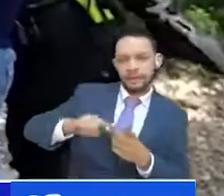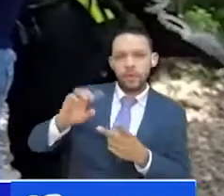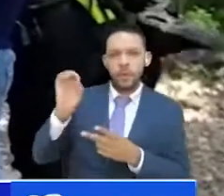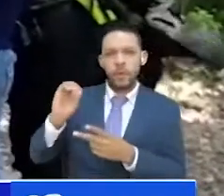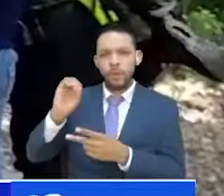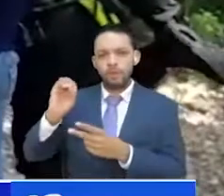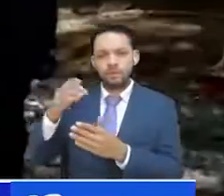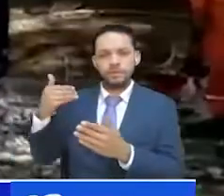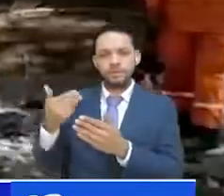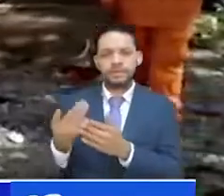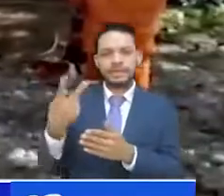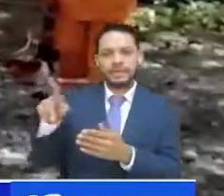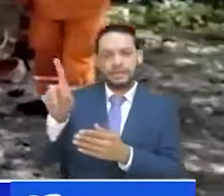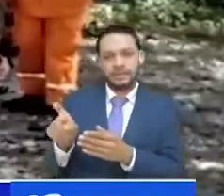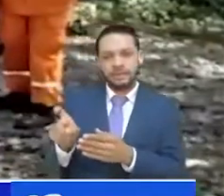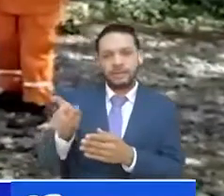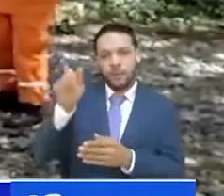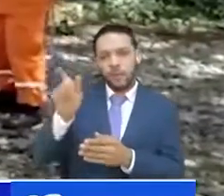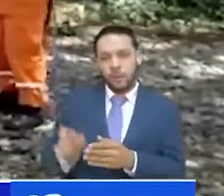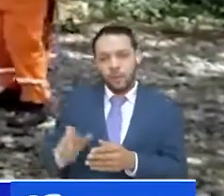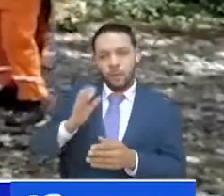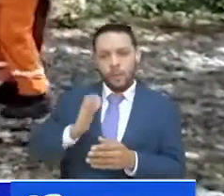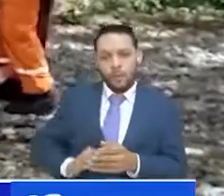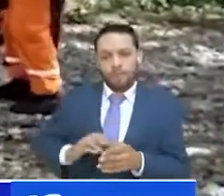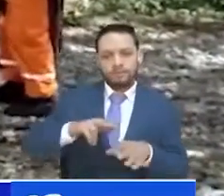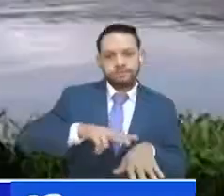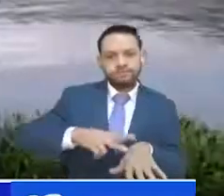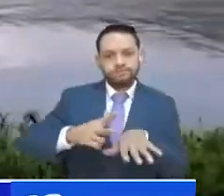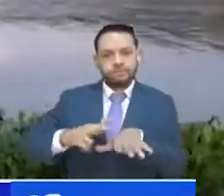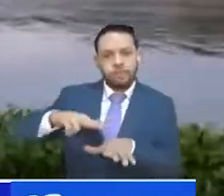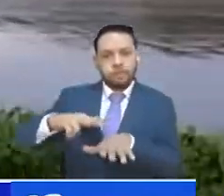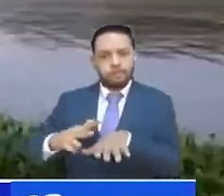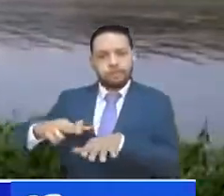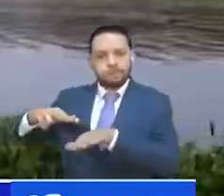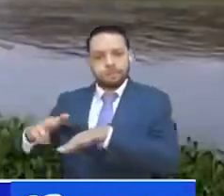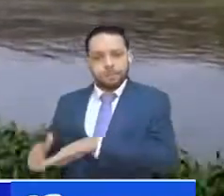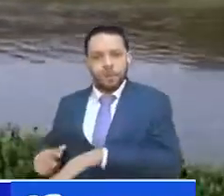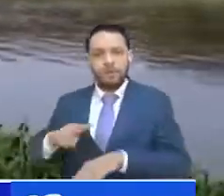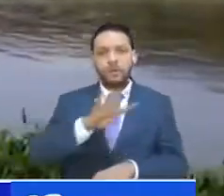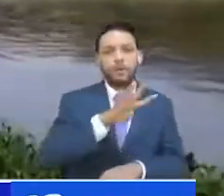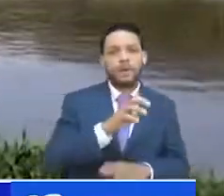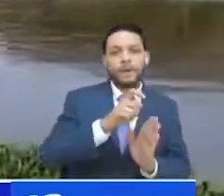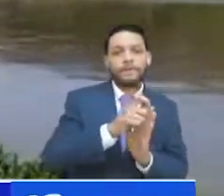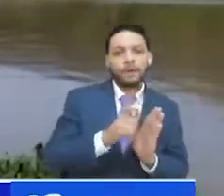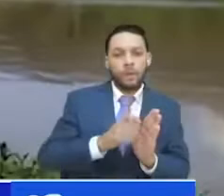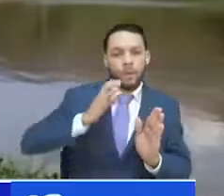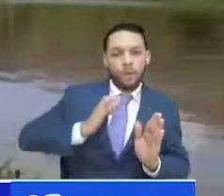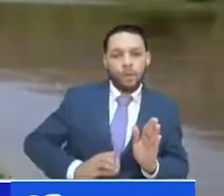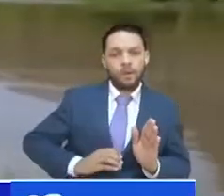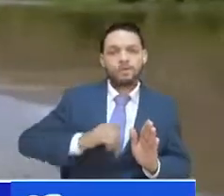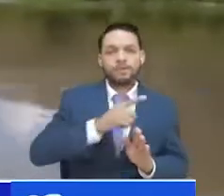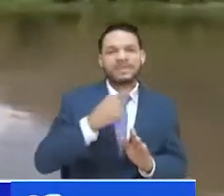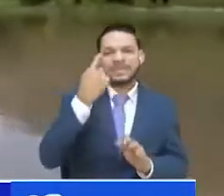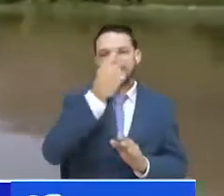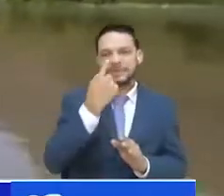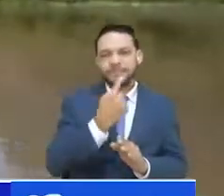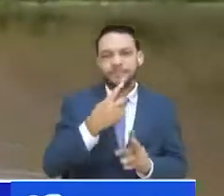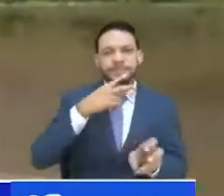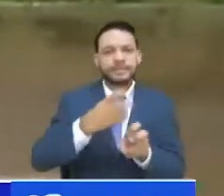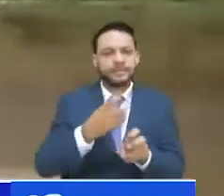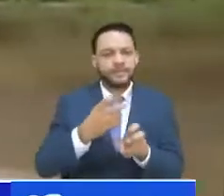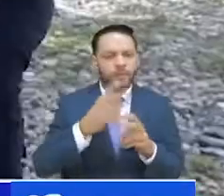16 hallazgos de cuerpos en jurisdicción de Caldas, de los cuales 9 fueron en septiembre. Debido a que muchos los encuentran desmembrados, es difícil